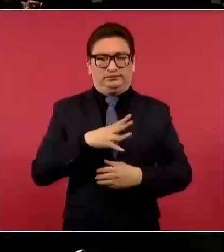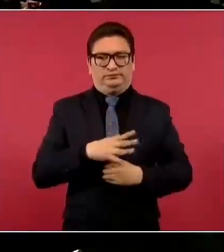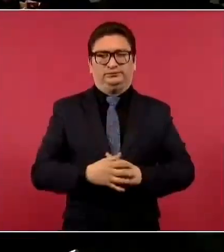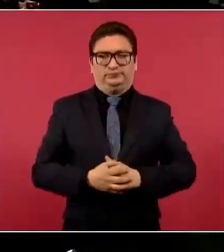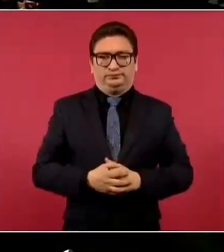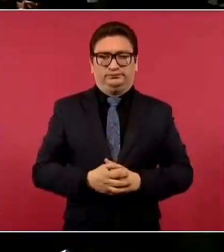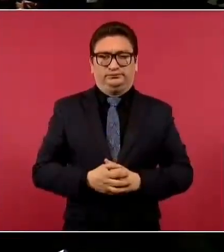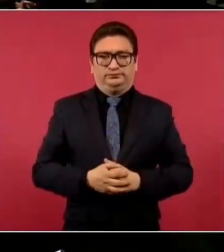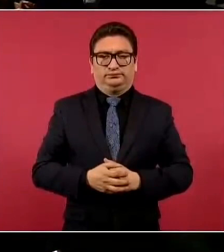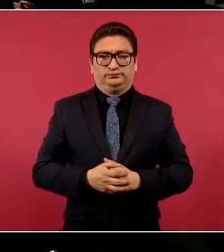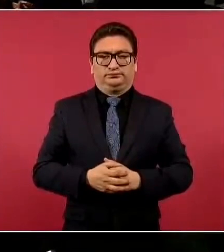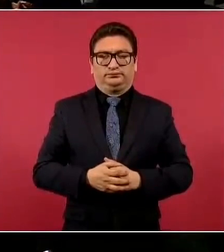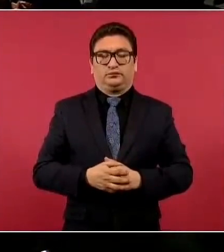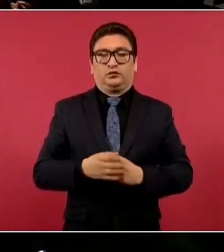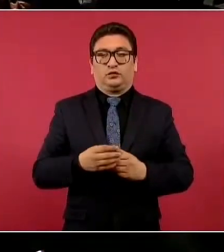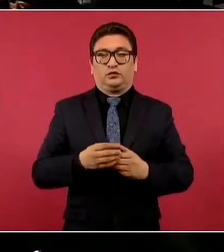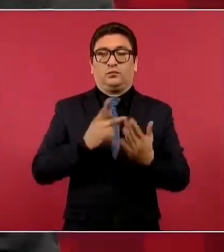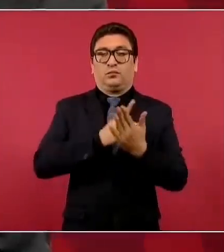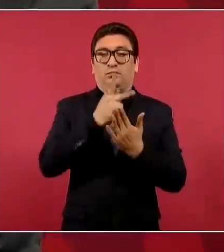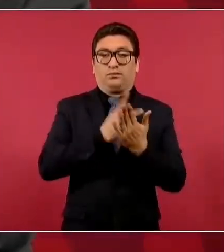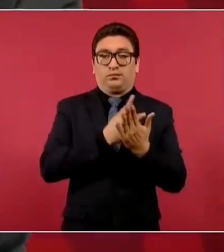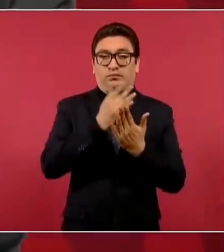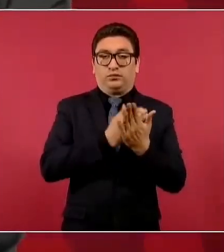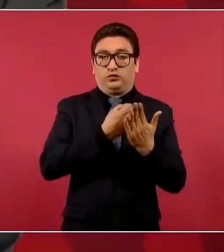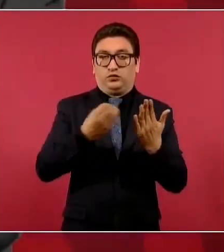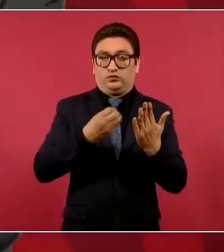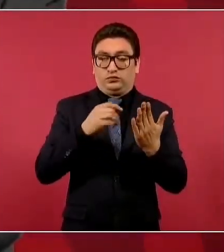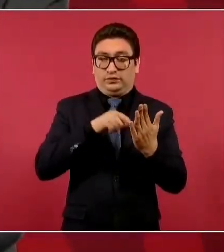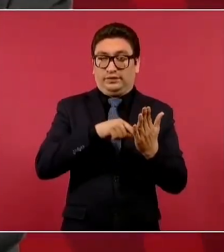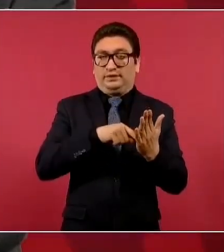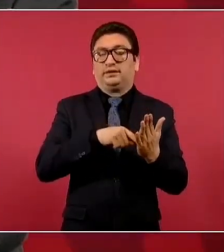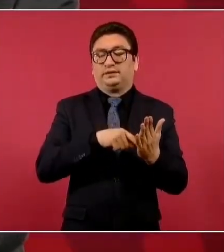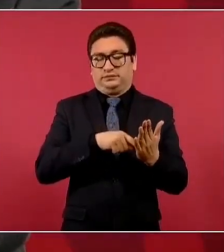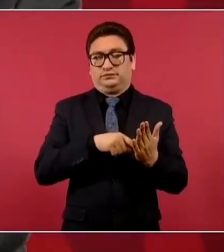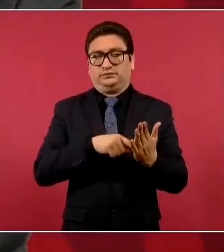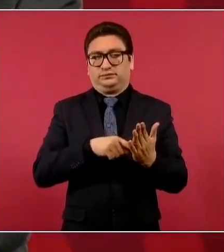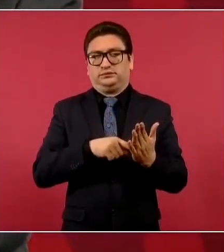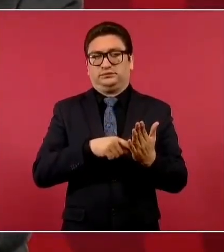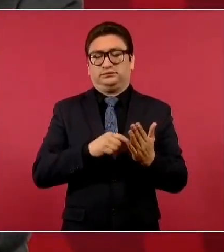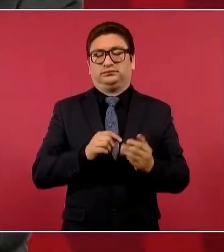Ya se tiene un plan de